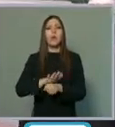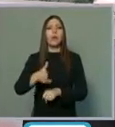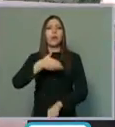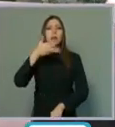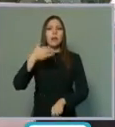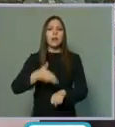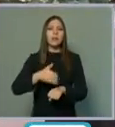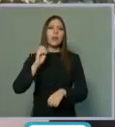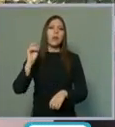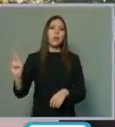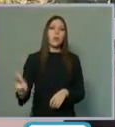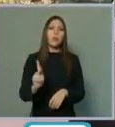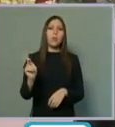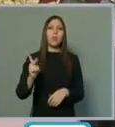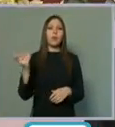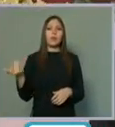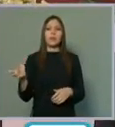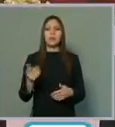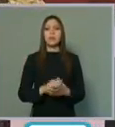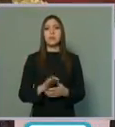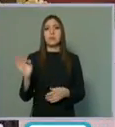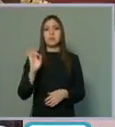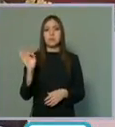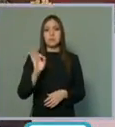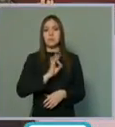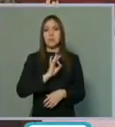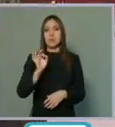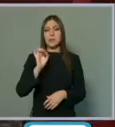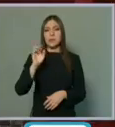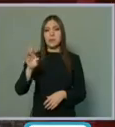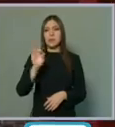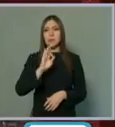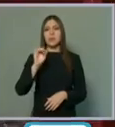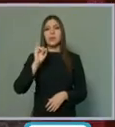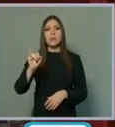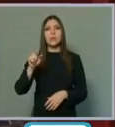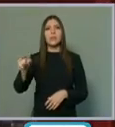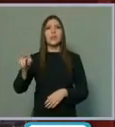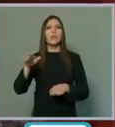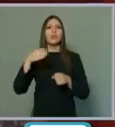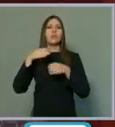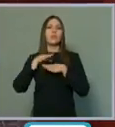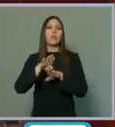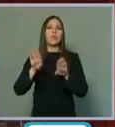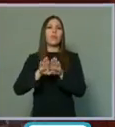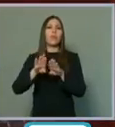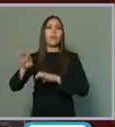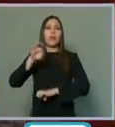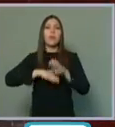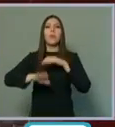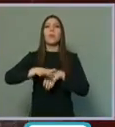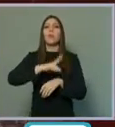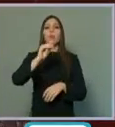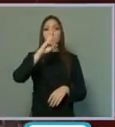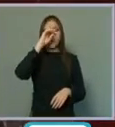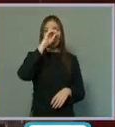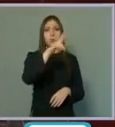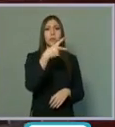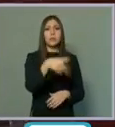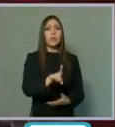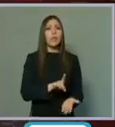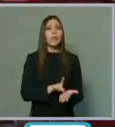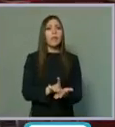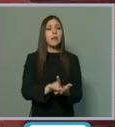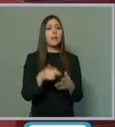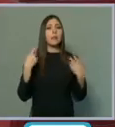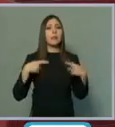y en popularidad y además pues, puede ser inclusive diplomática a la que se enfrenten por no respetar los derechos de estos migrantes.